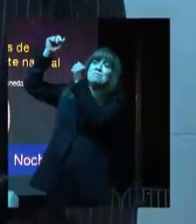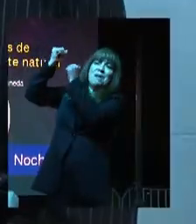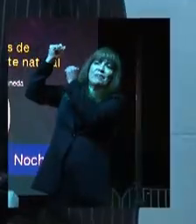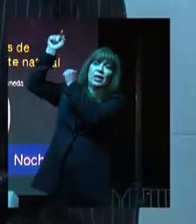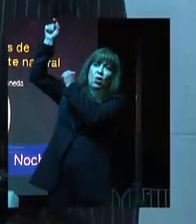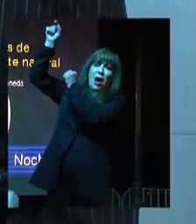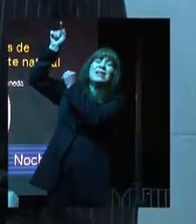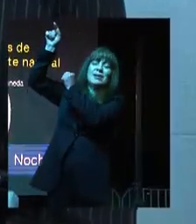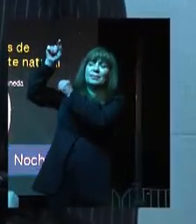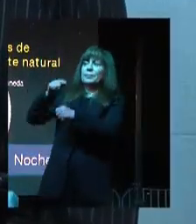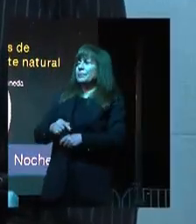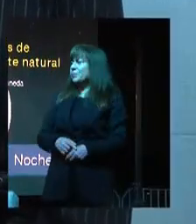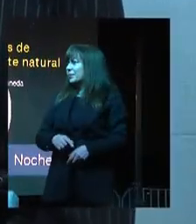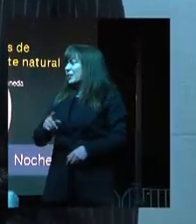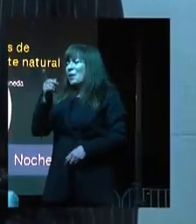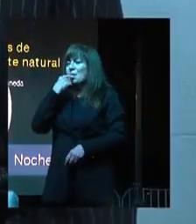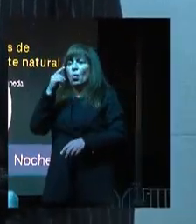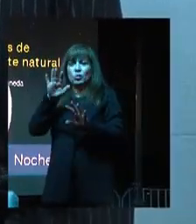unas preguntas